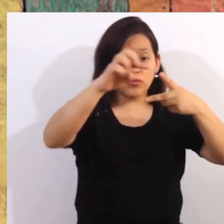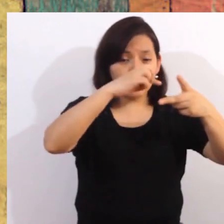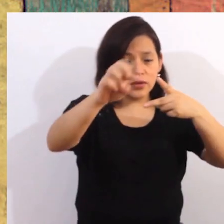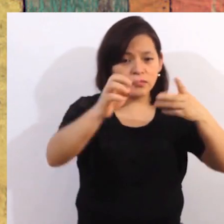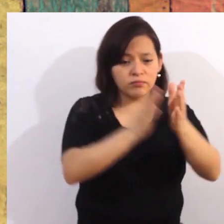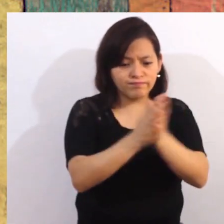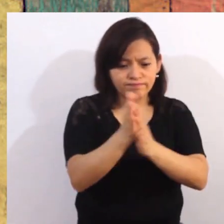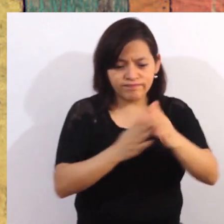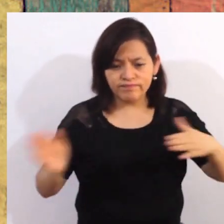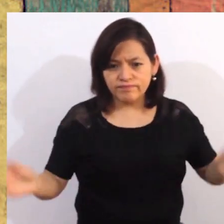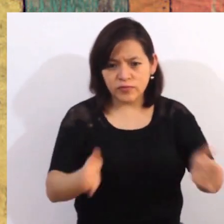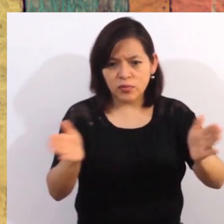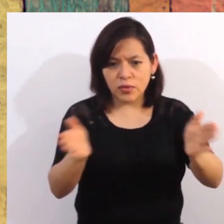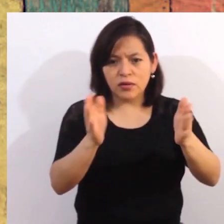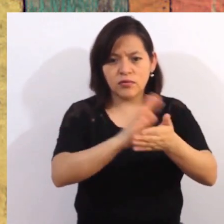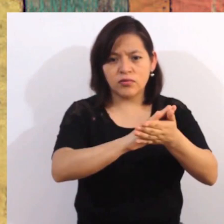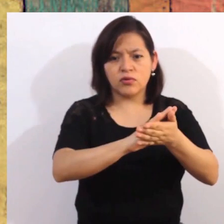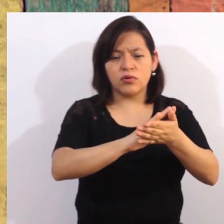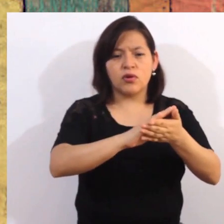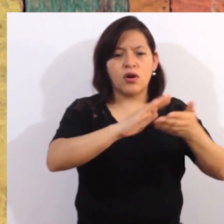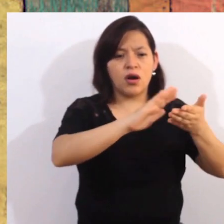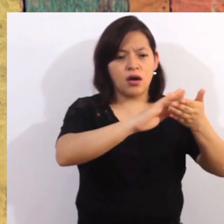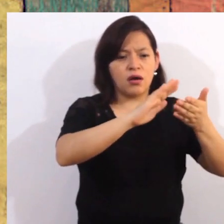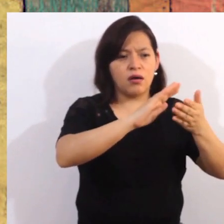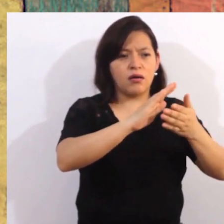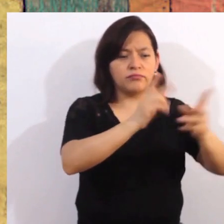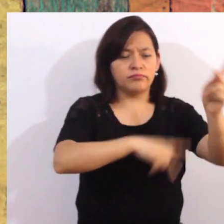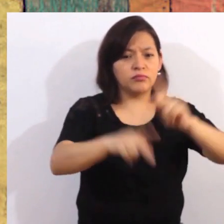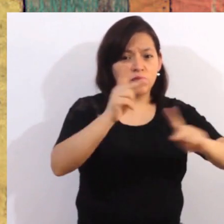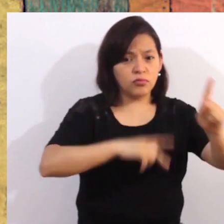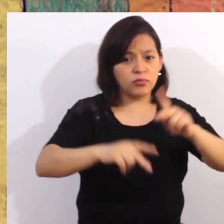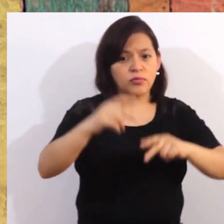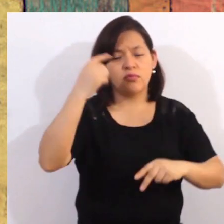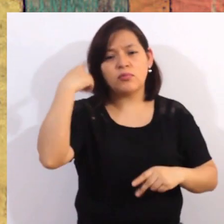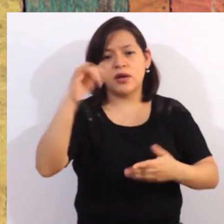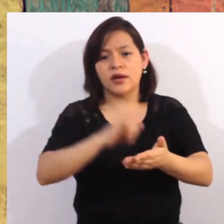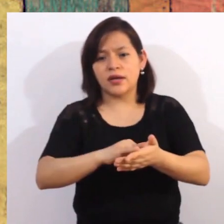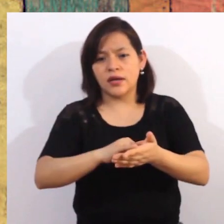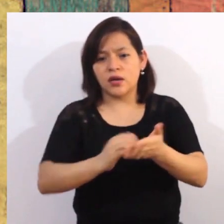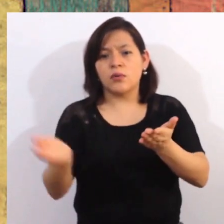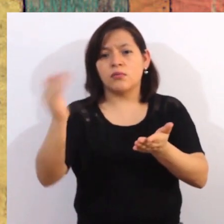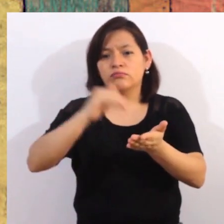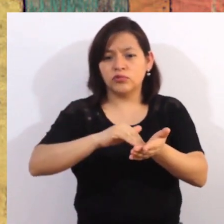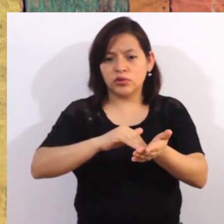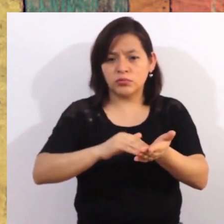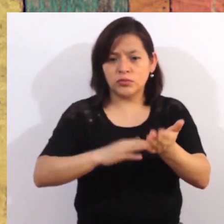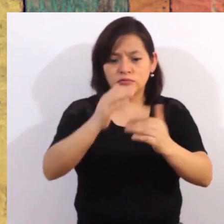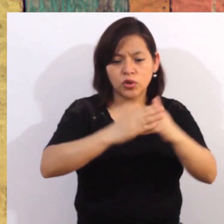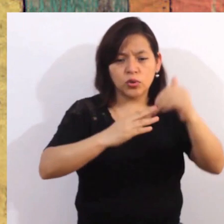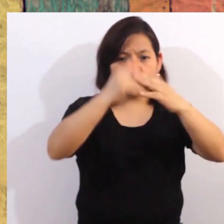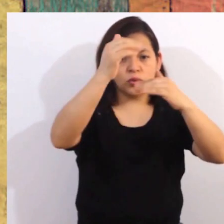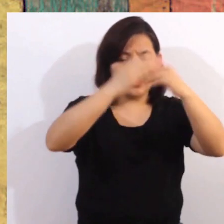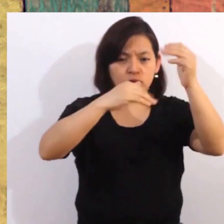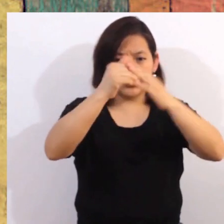definitivamente, para reconstruir el templo de Dios. A estas alturas de esta profecía del capítulo